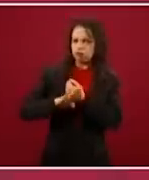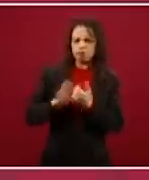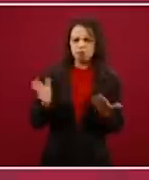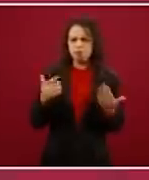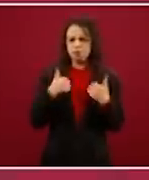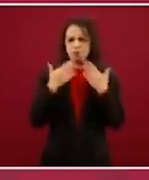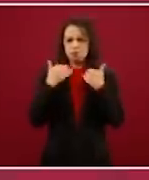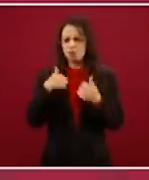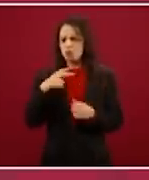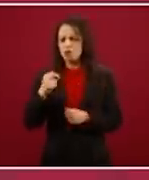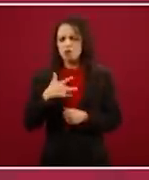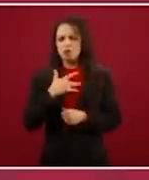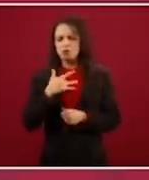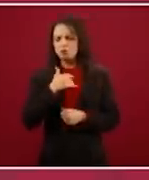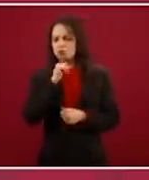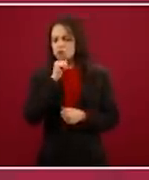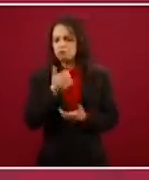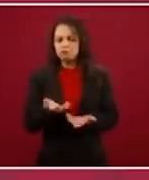ante ningún